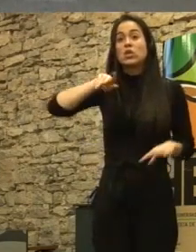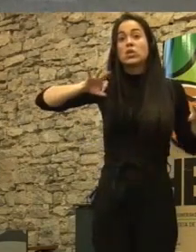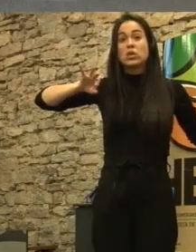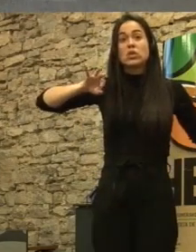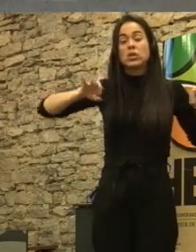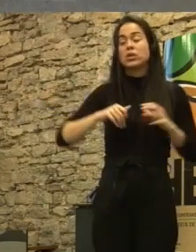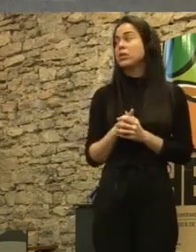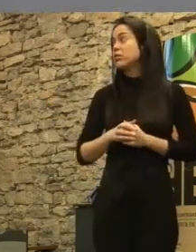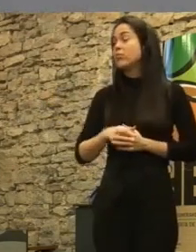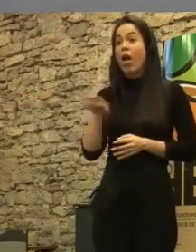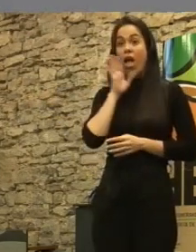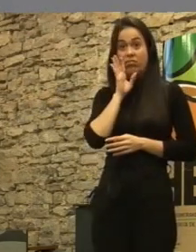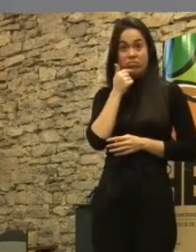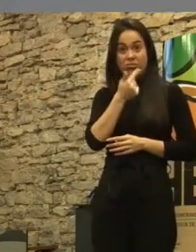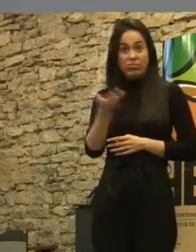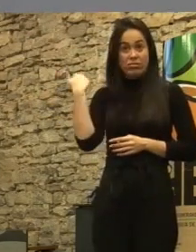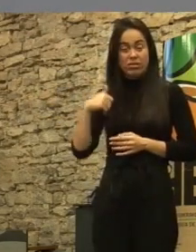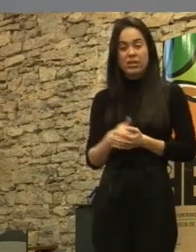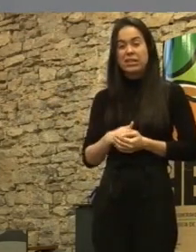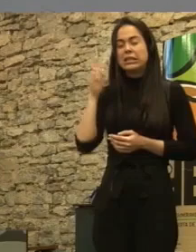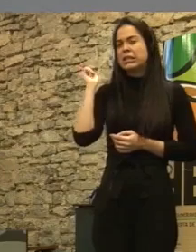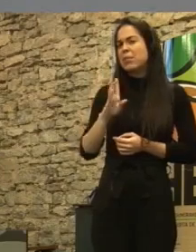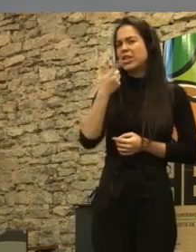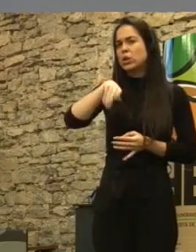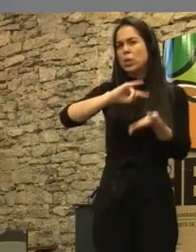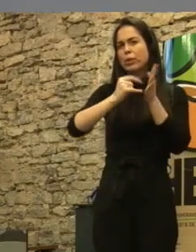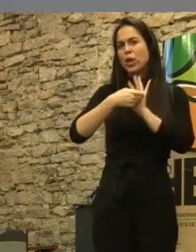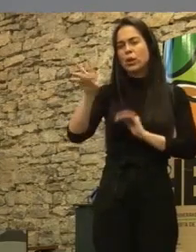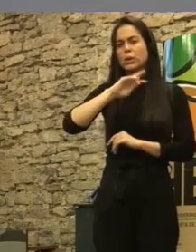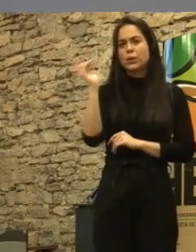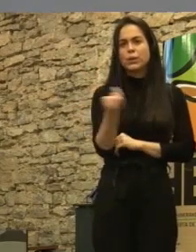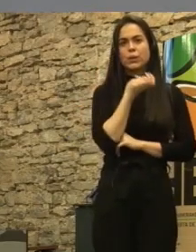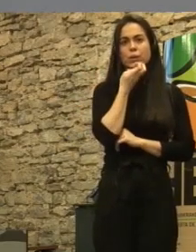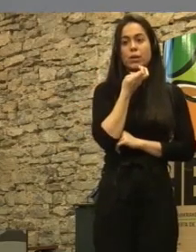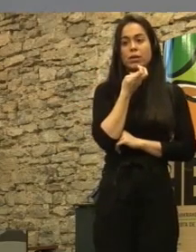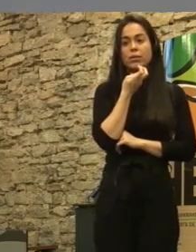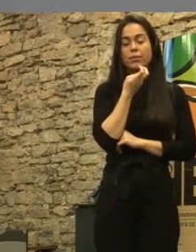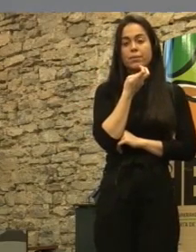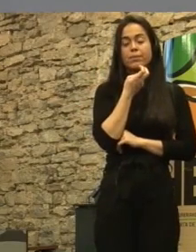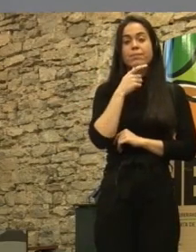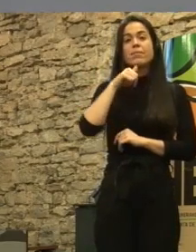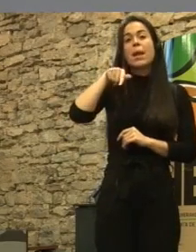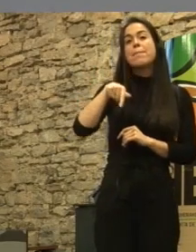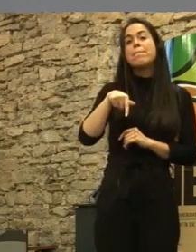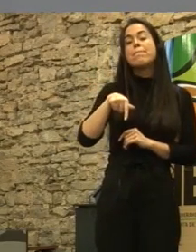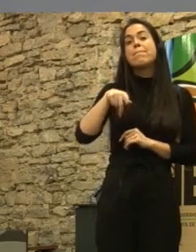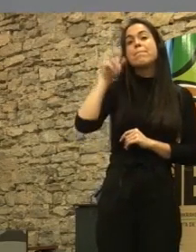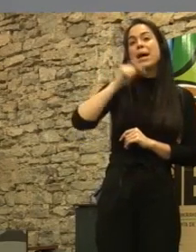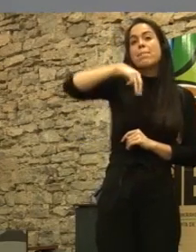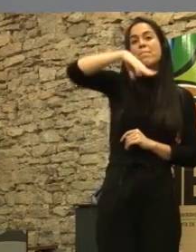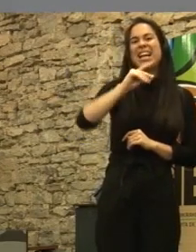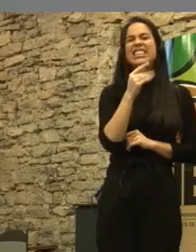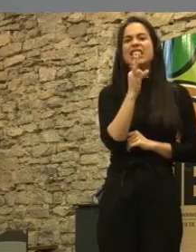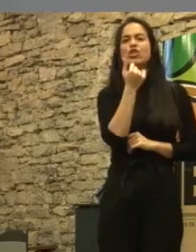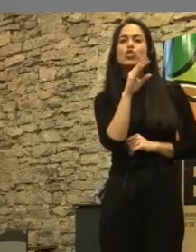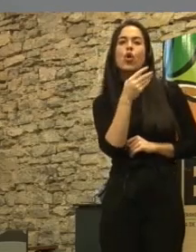desde maldita.es, como os decía. Estos son también como los distintos proyectos que tenemos, ¿no? Maldito Bulo es el principal de lucha contra esa mentira. Maldito Datos es uno que se basa